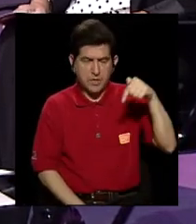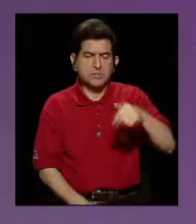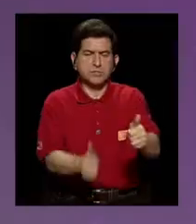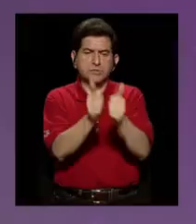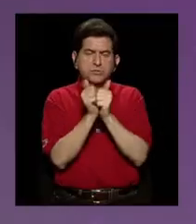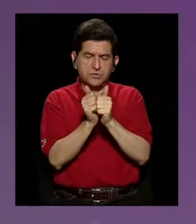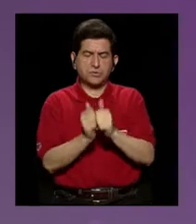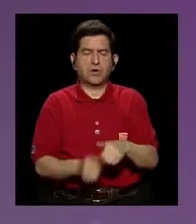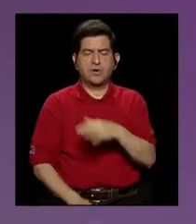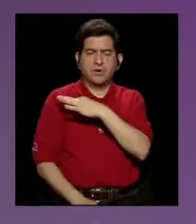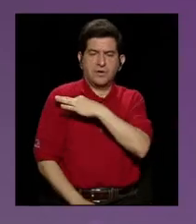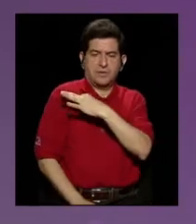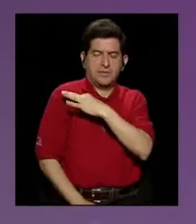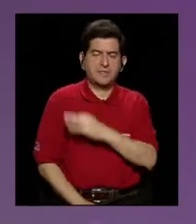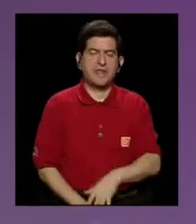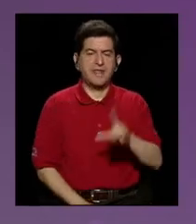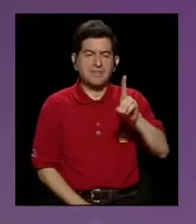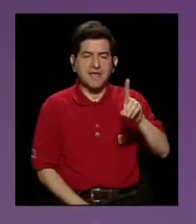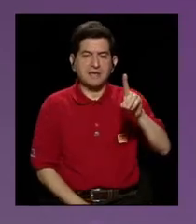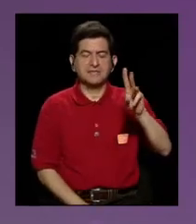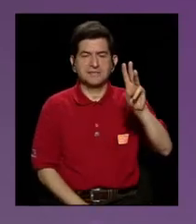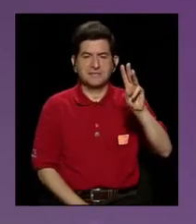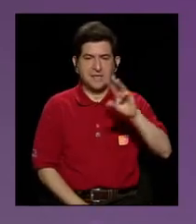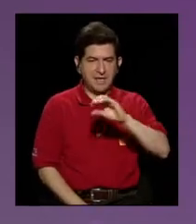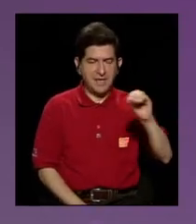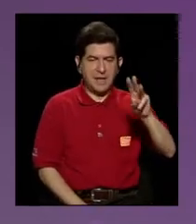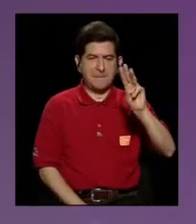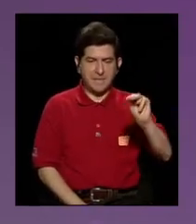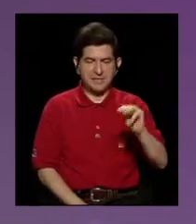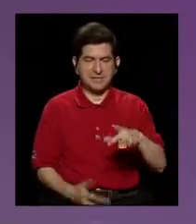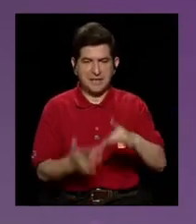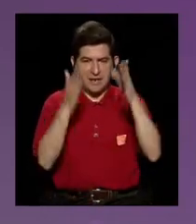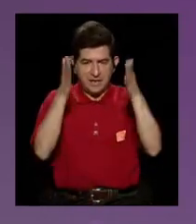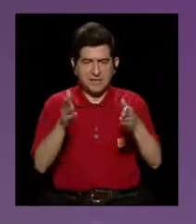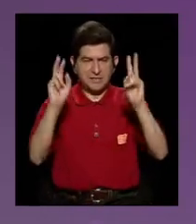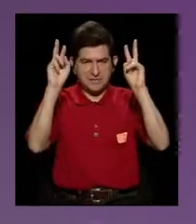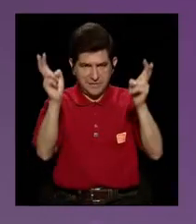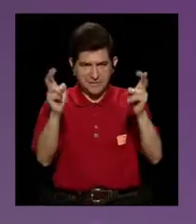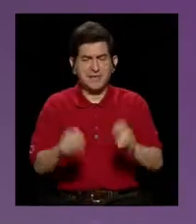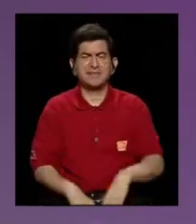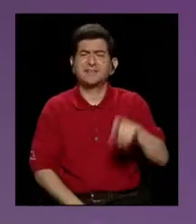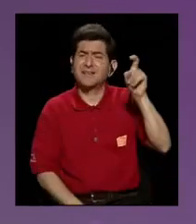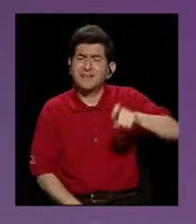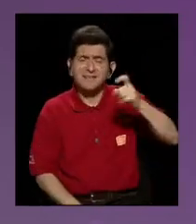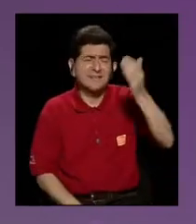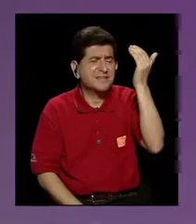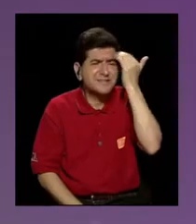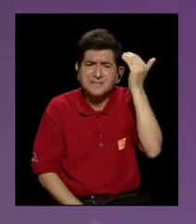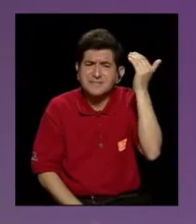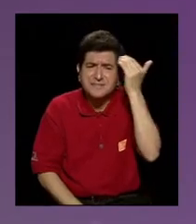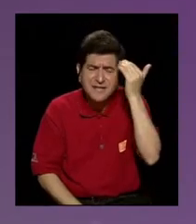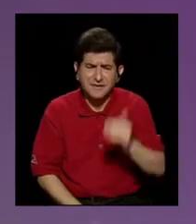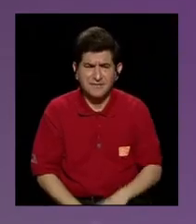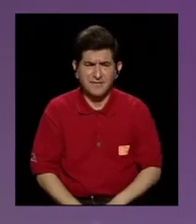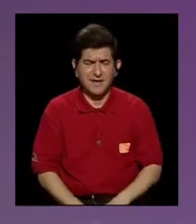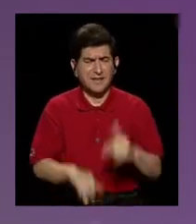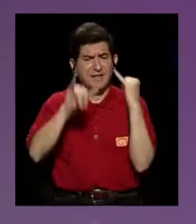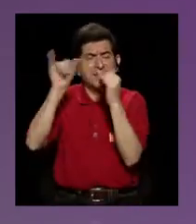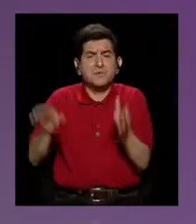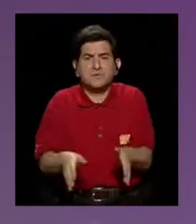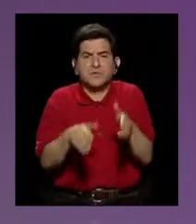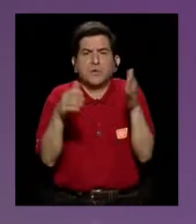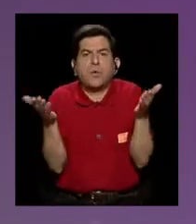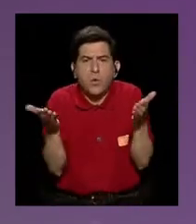acompañan nuestras invitadas, Dixie y Marcela, especialistas en el tema, y necesitamos saber cómo denunciar. Y